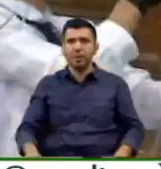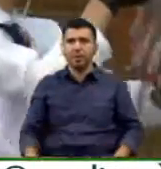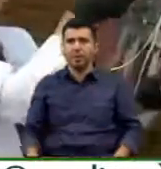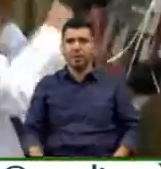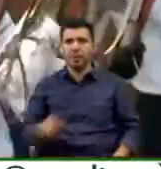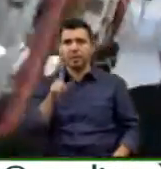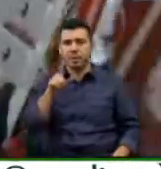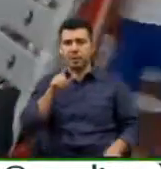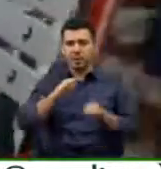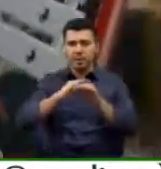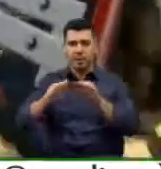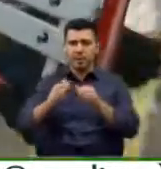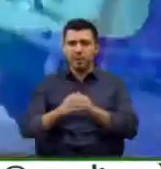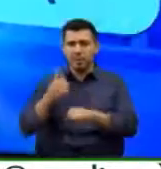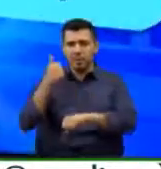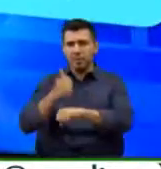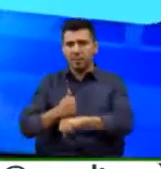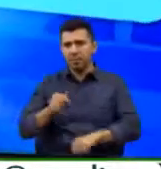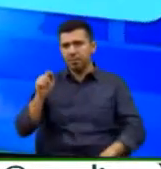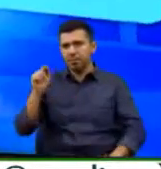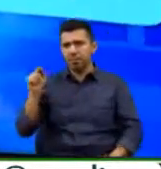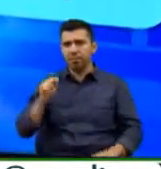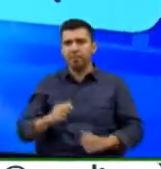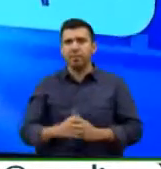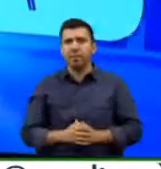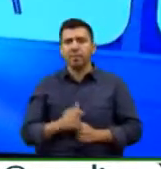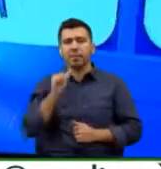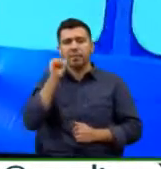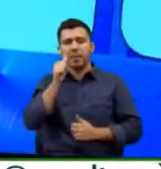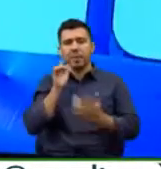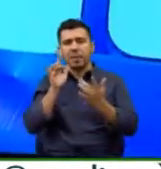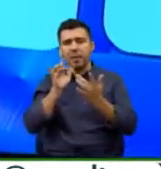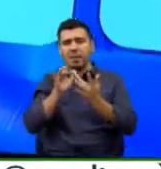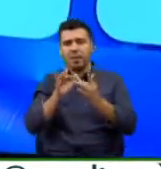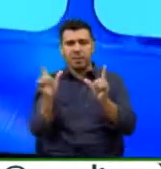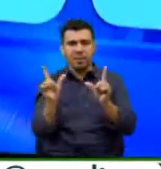invitación por parte de su director para que todos ustedes estén conectados mañana, sábado y el próximo domingo.